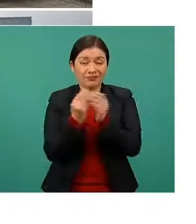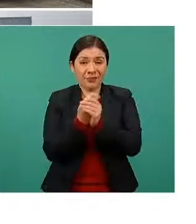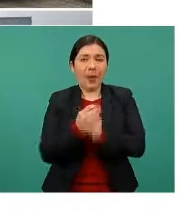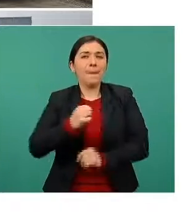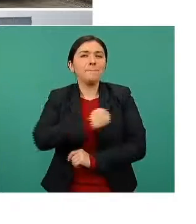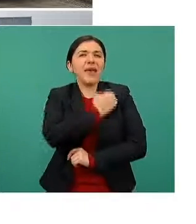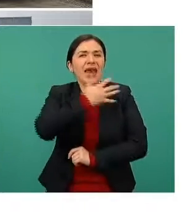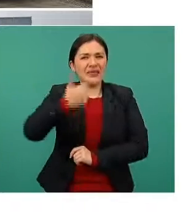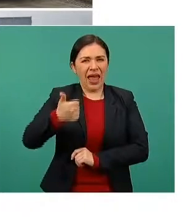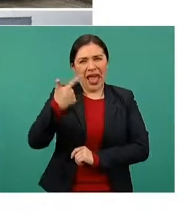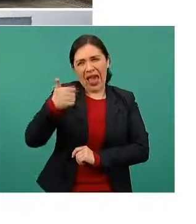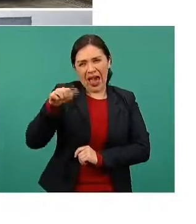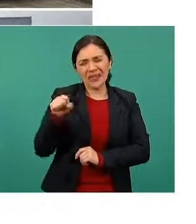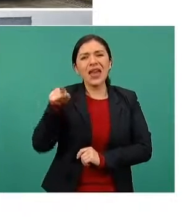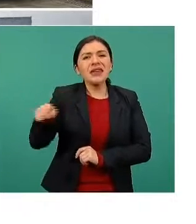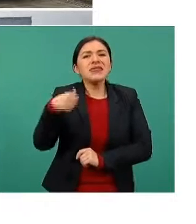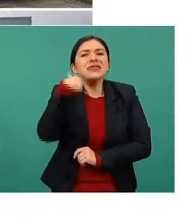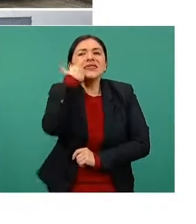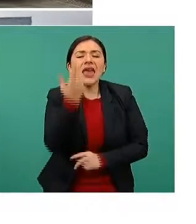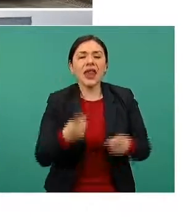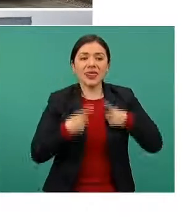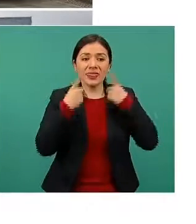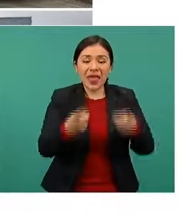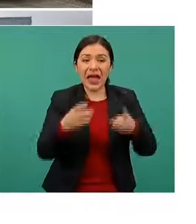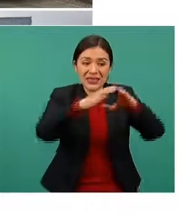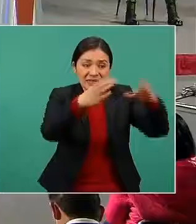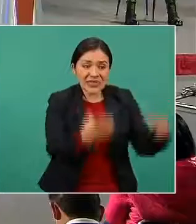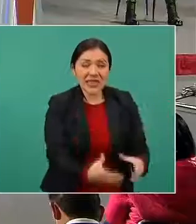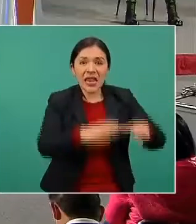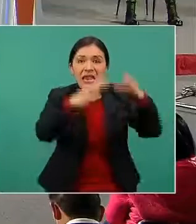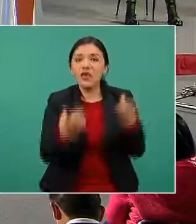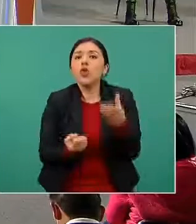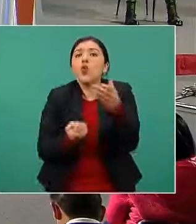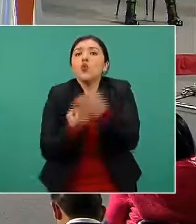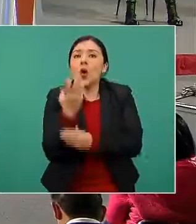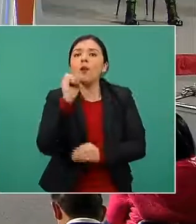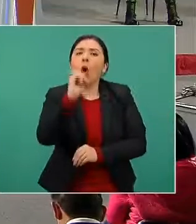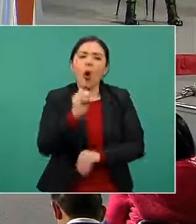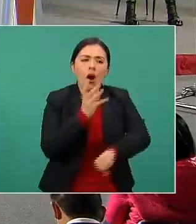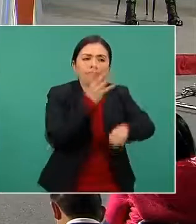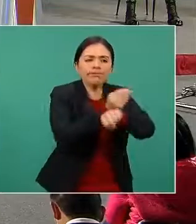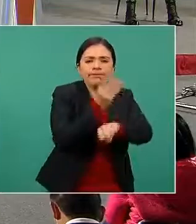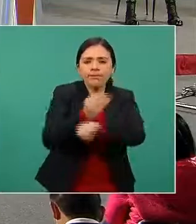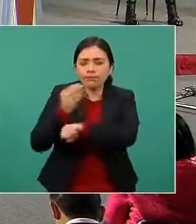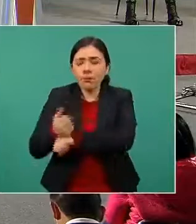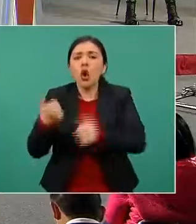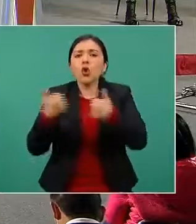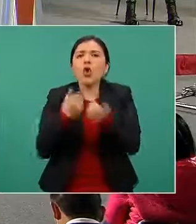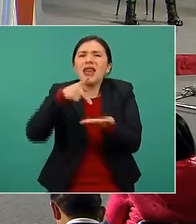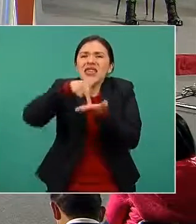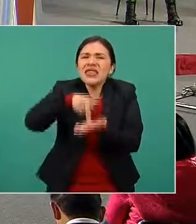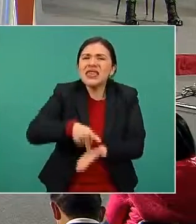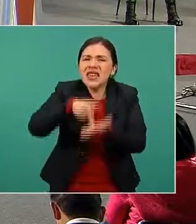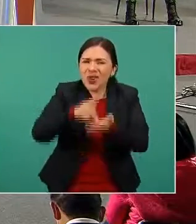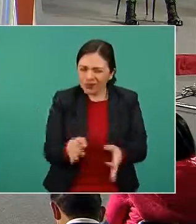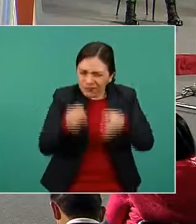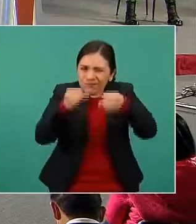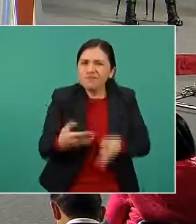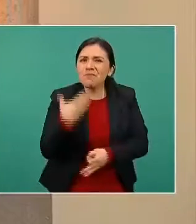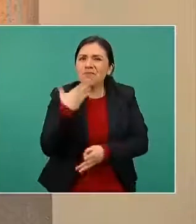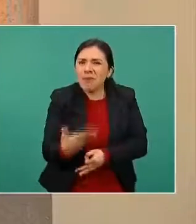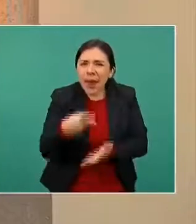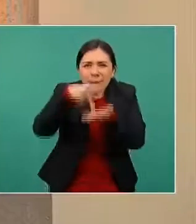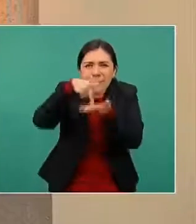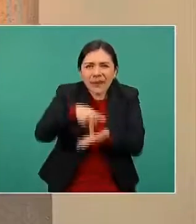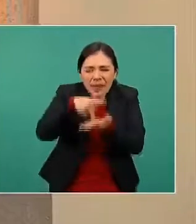la finalidad de entregar cilindros nuevos o rehabilitados, kilos de a kilo, gas